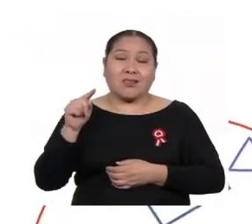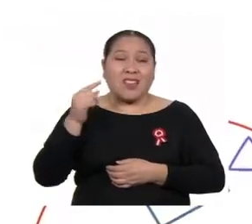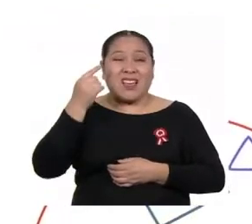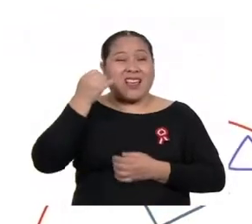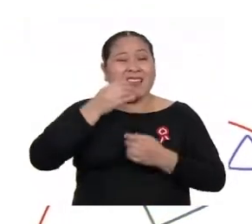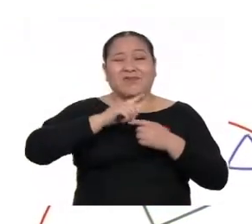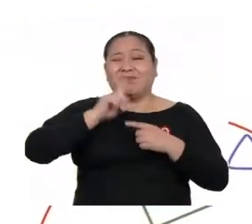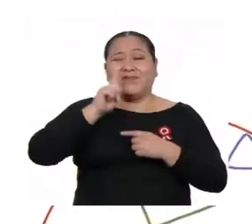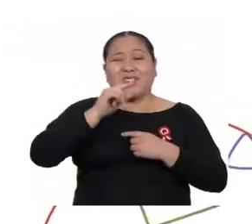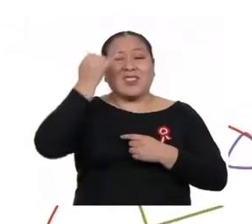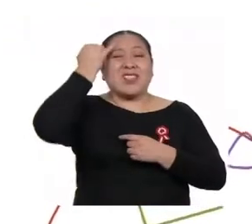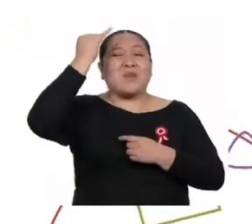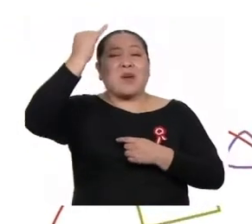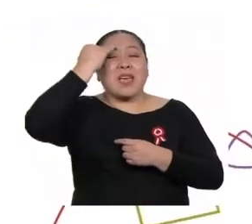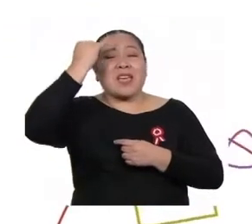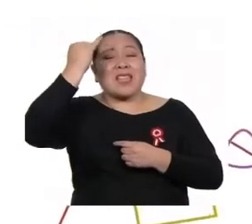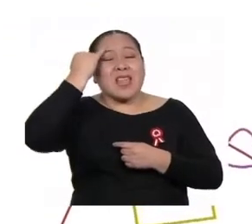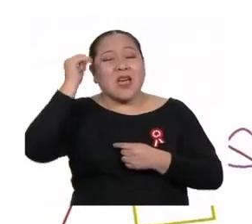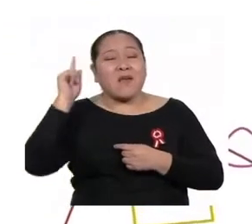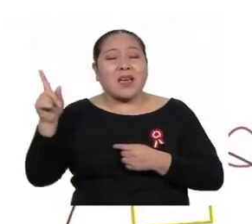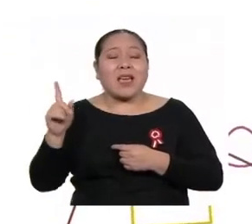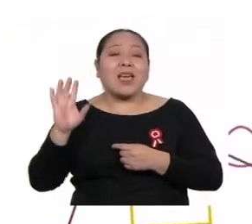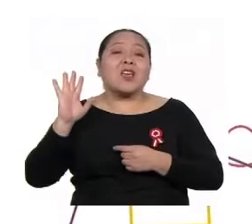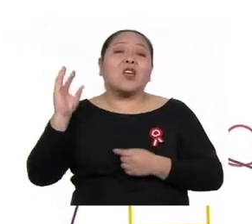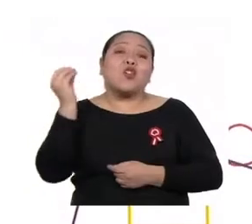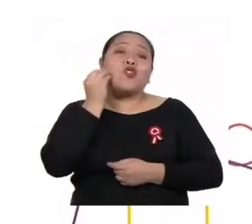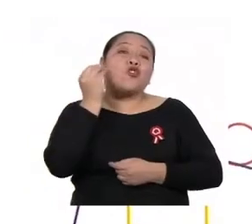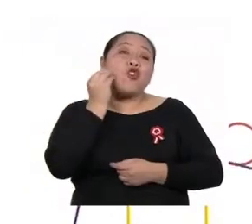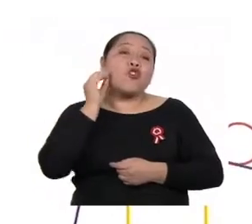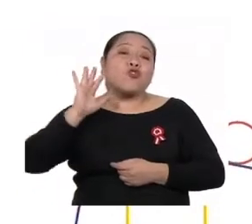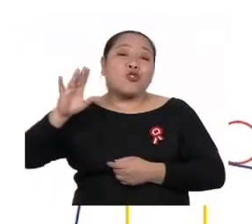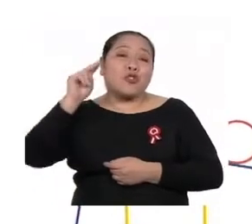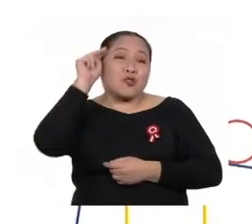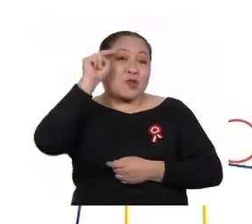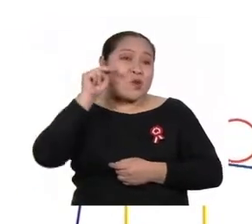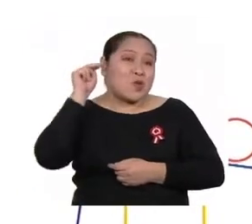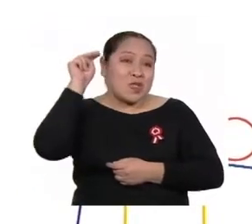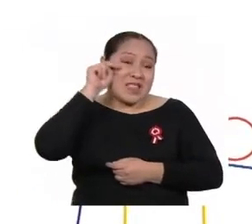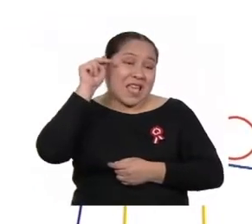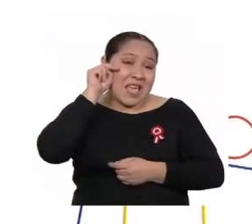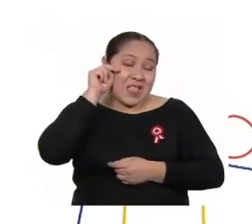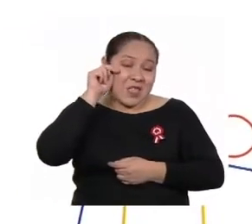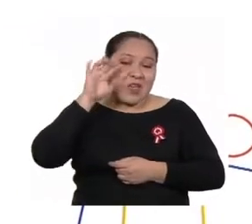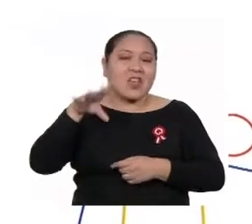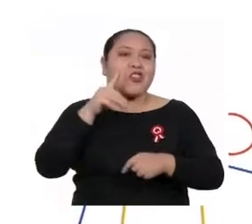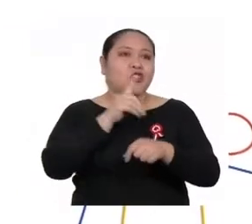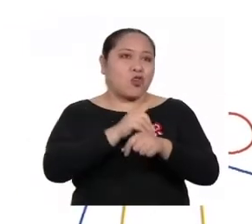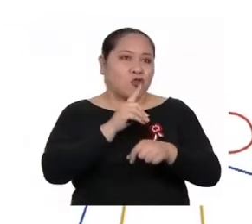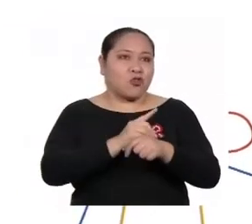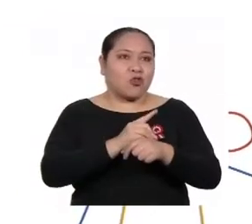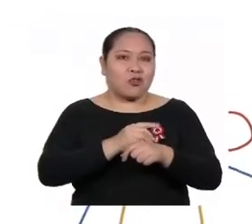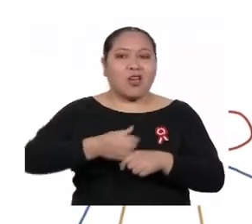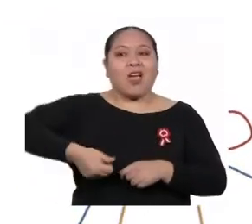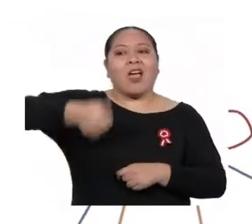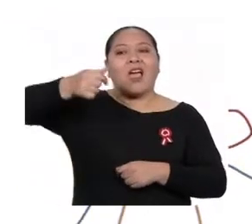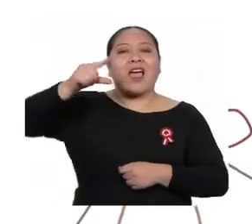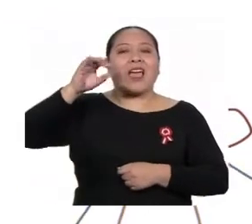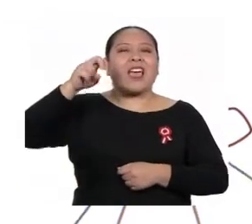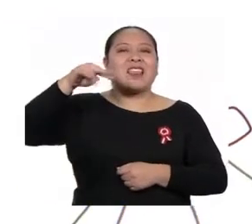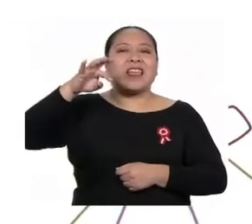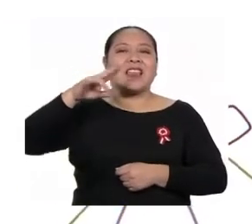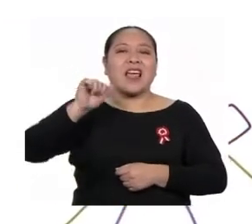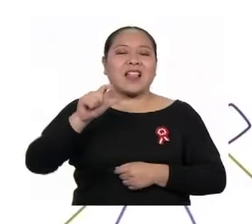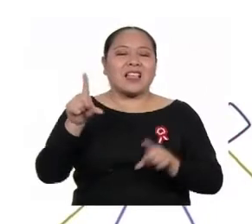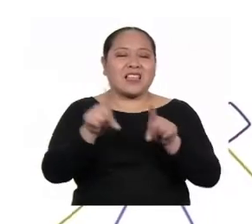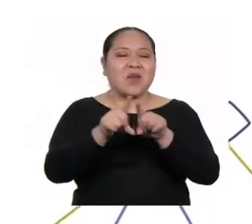nieto llegaría con el tiempo a ser doctor, general del ejército y, lo que es más,